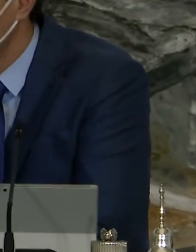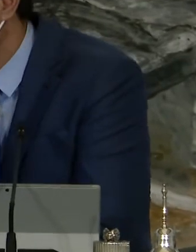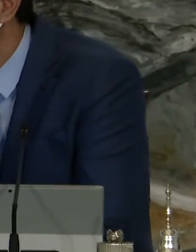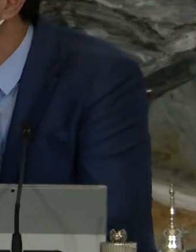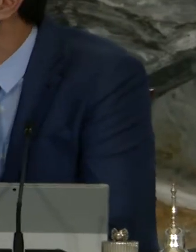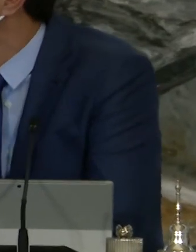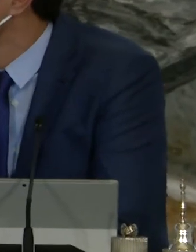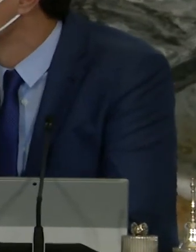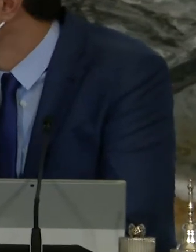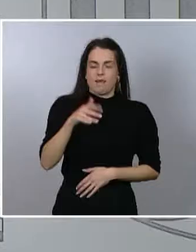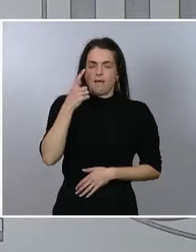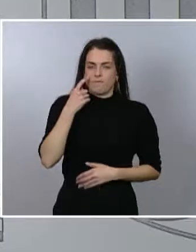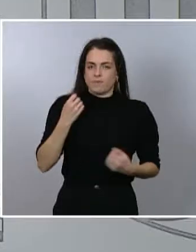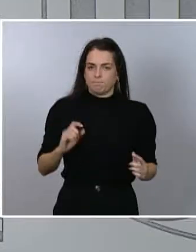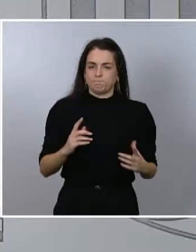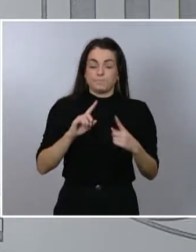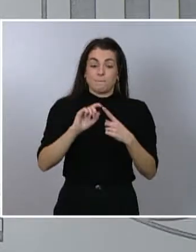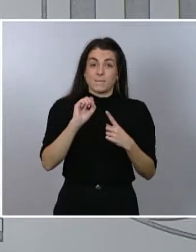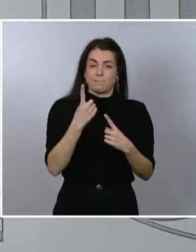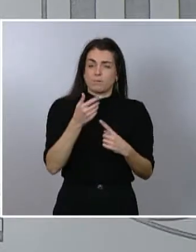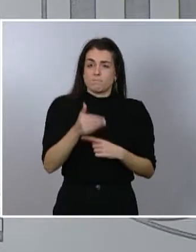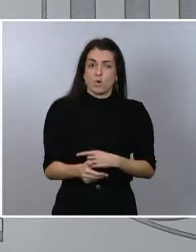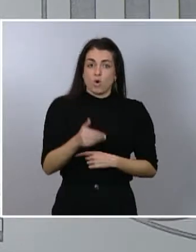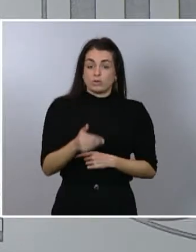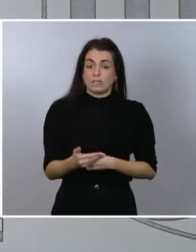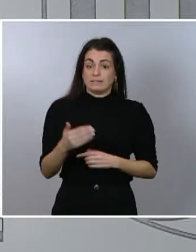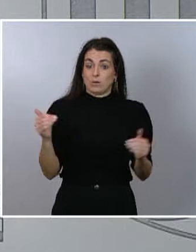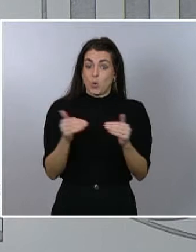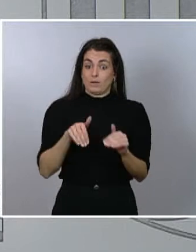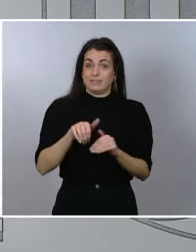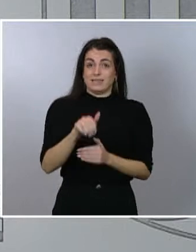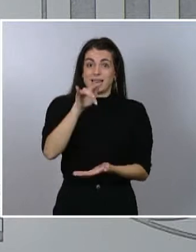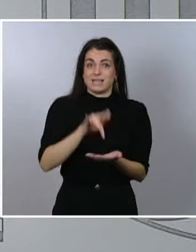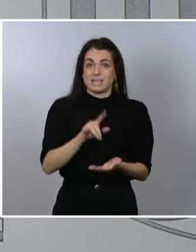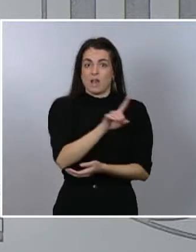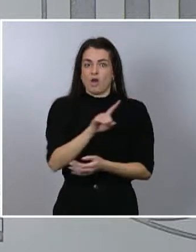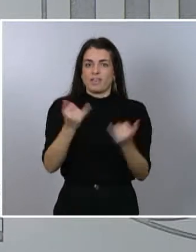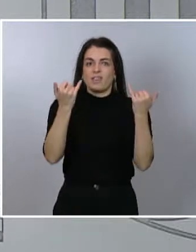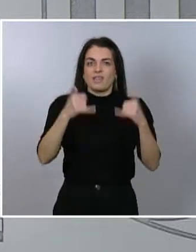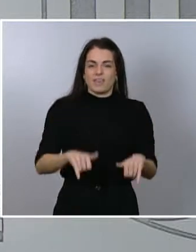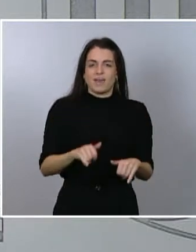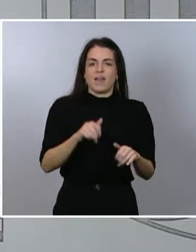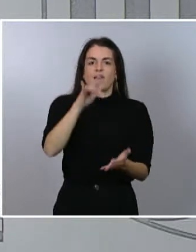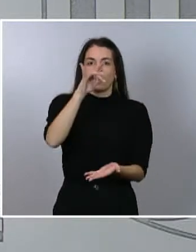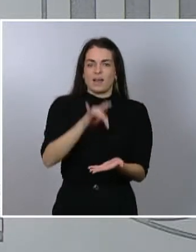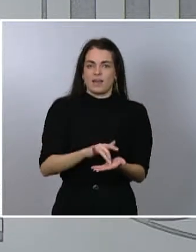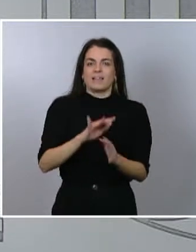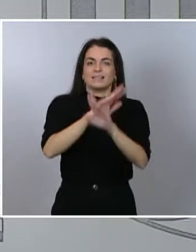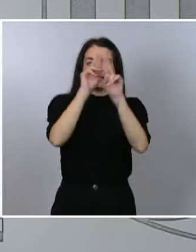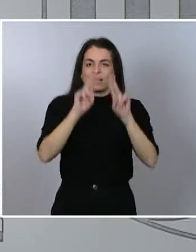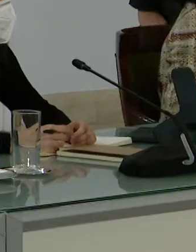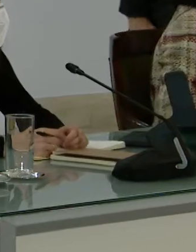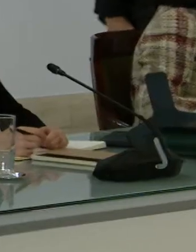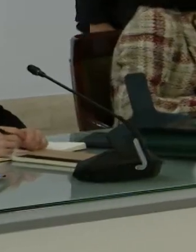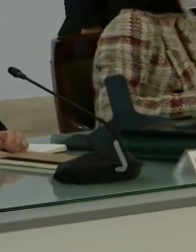impulsar la investigación en nuestro país. Este jueves, el día 11, se celebra el Día Internacional de la Ciencia y la Niña.